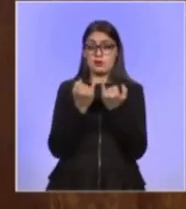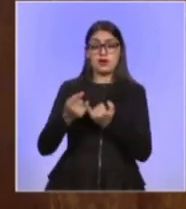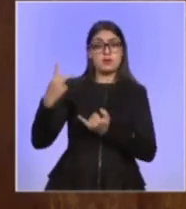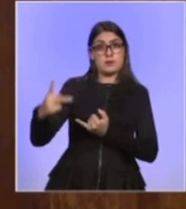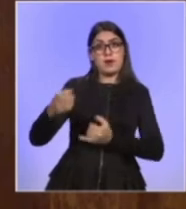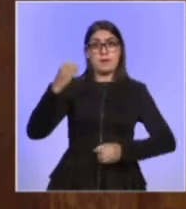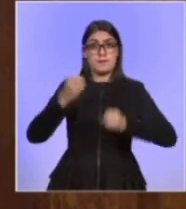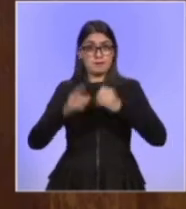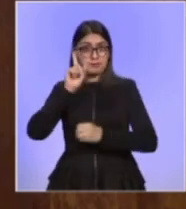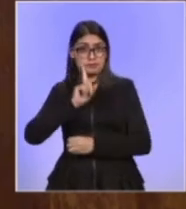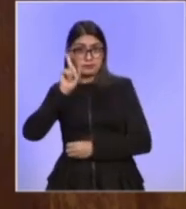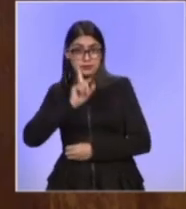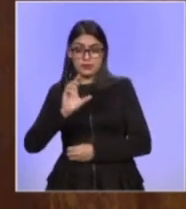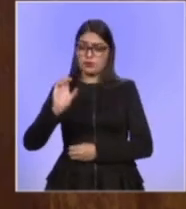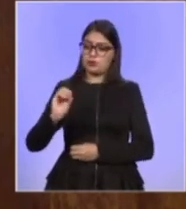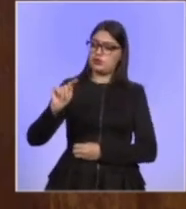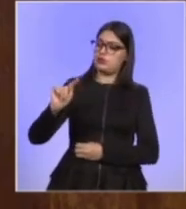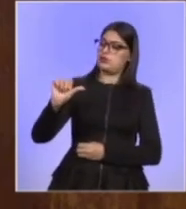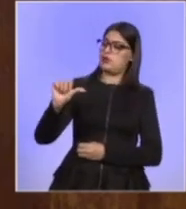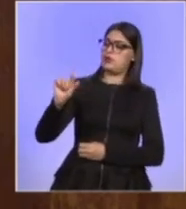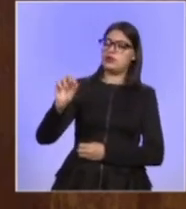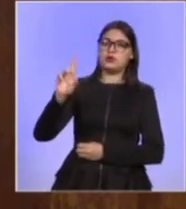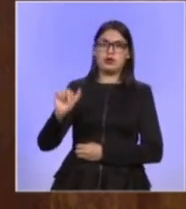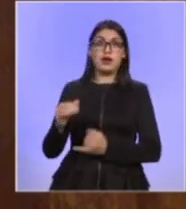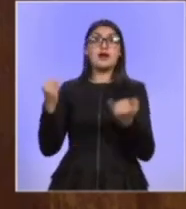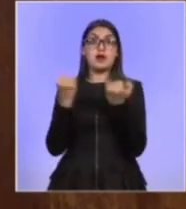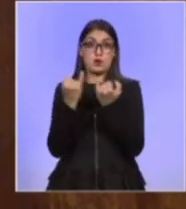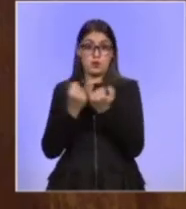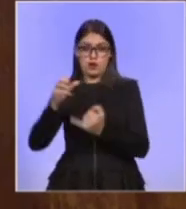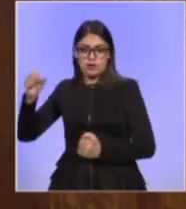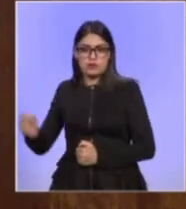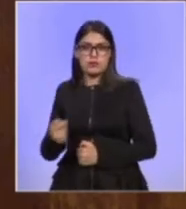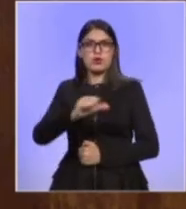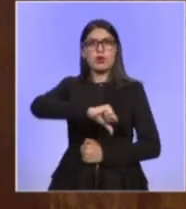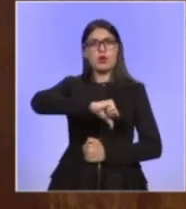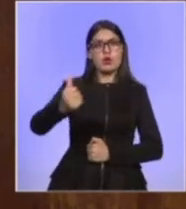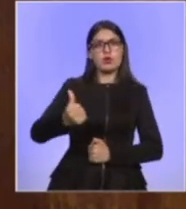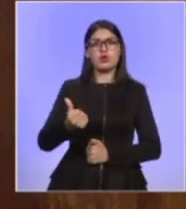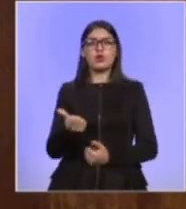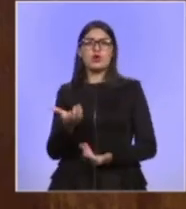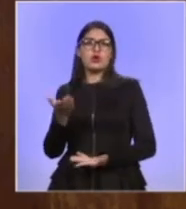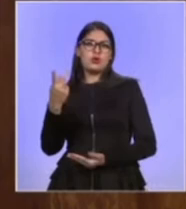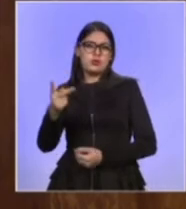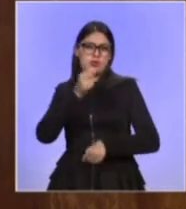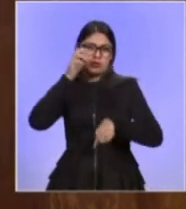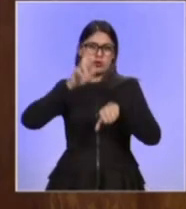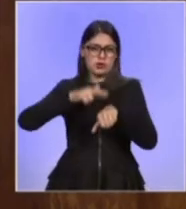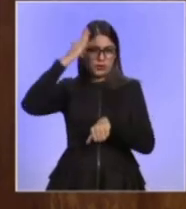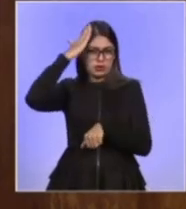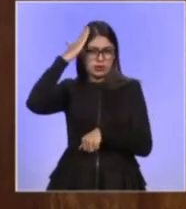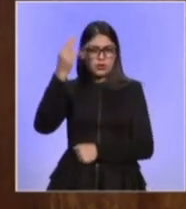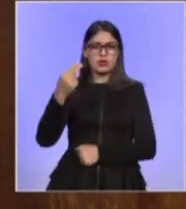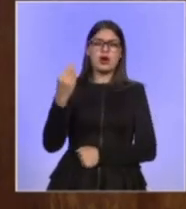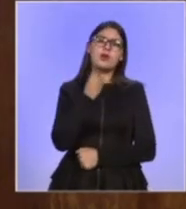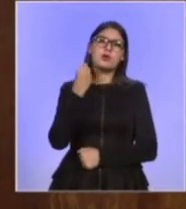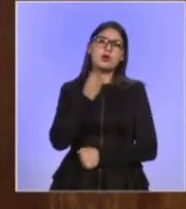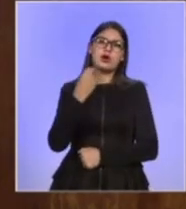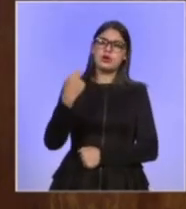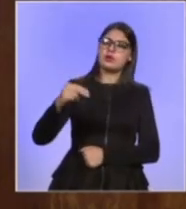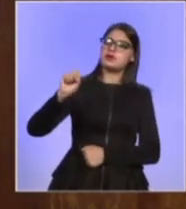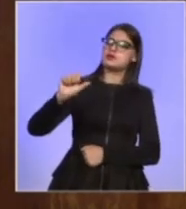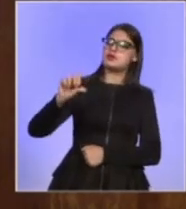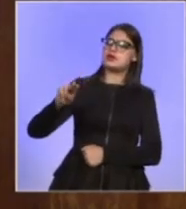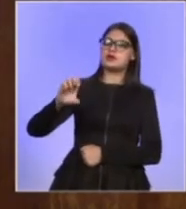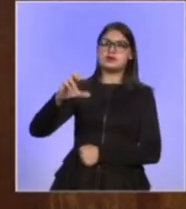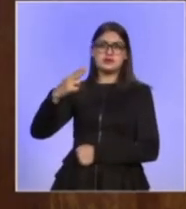otálora mal asís y la actuación como secretario general de acuerdos por parte del abogado rodrigo sánchez gracia nombrado en